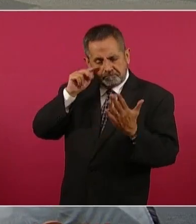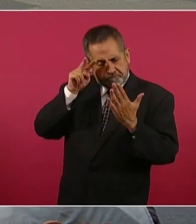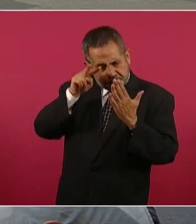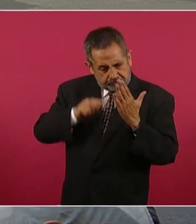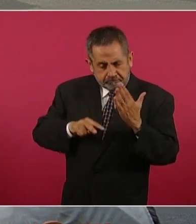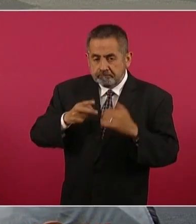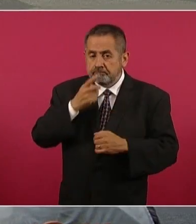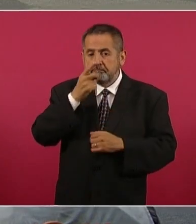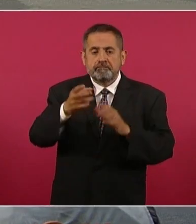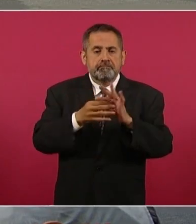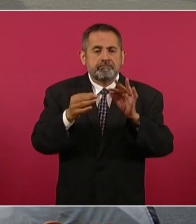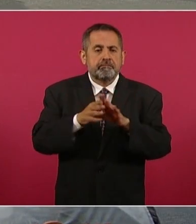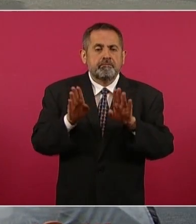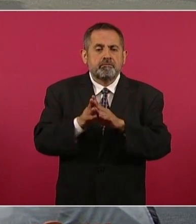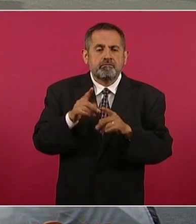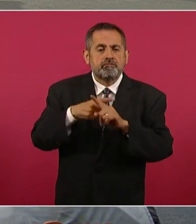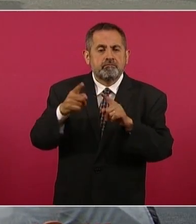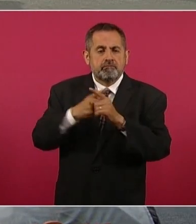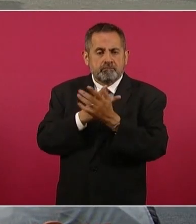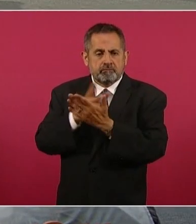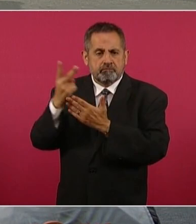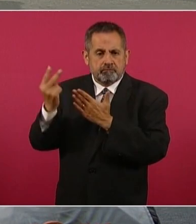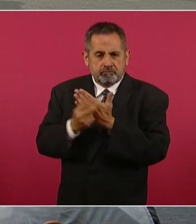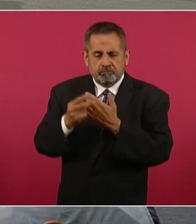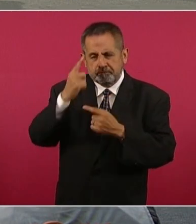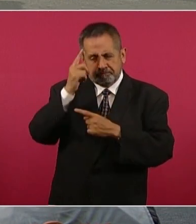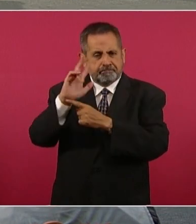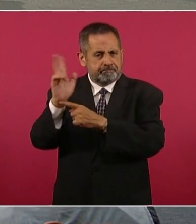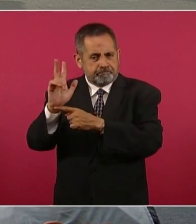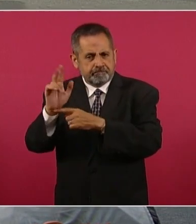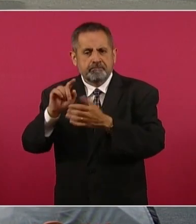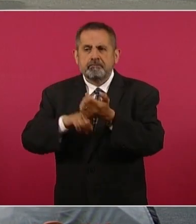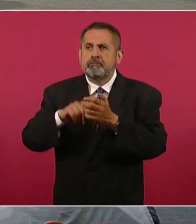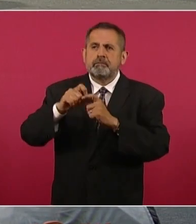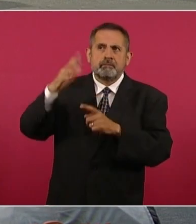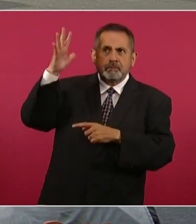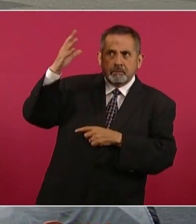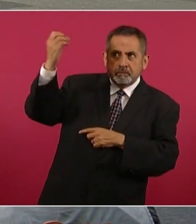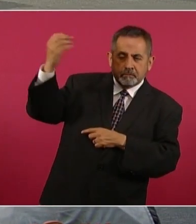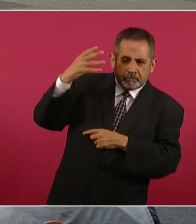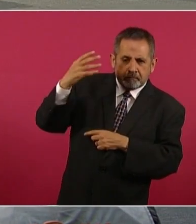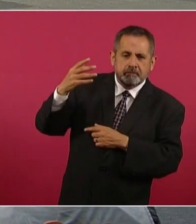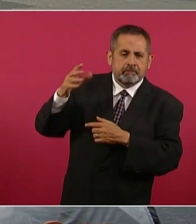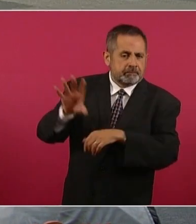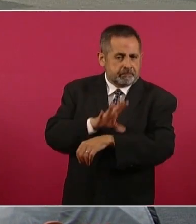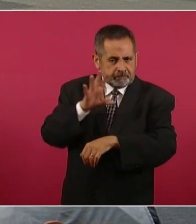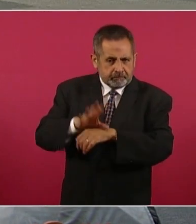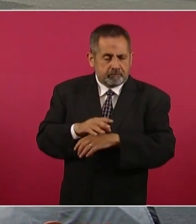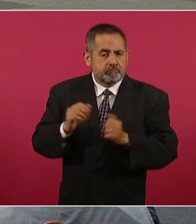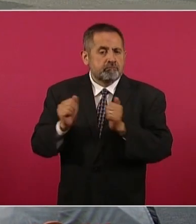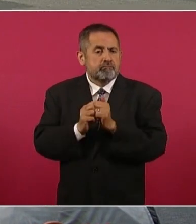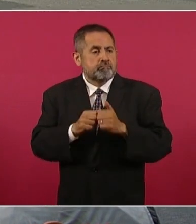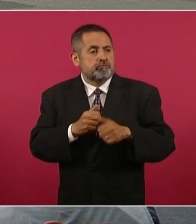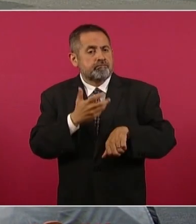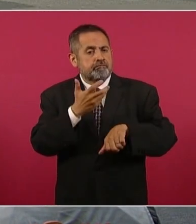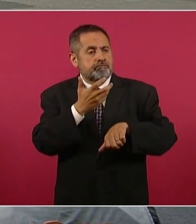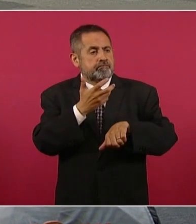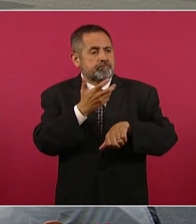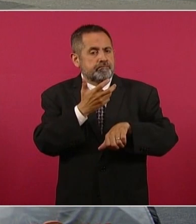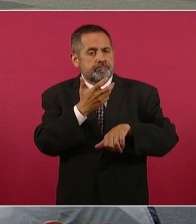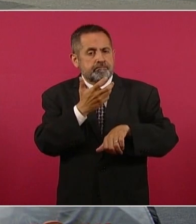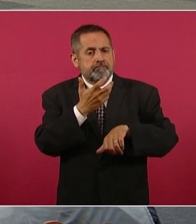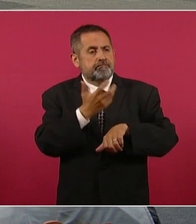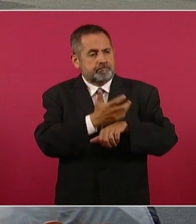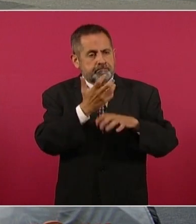hablaba de unos proyectos eólicos y solares con inversión de